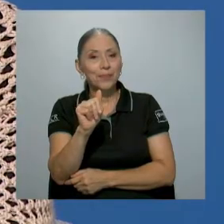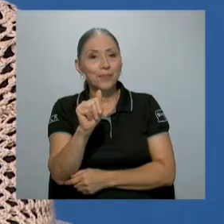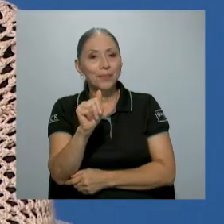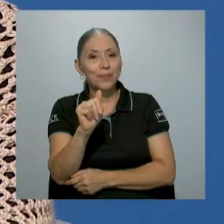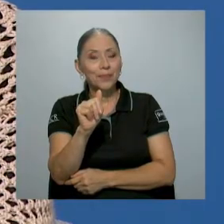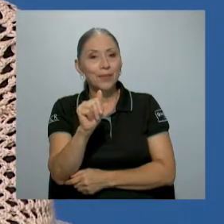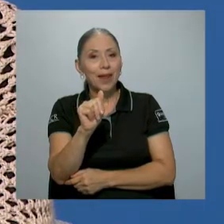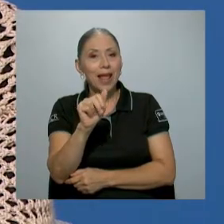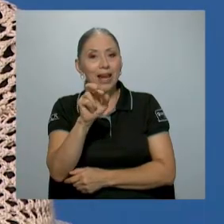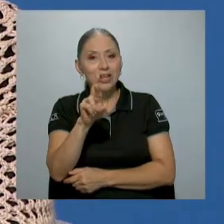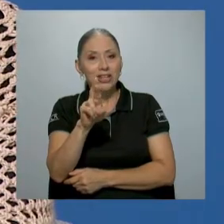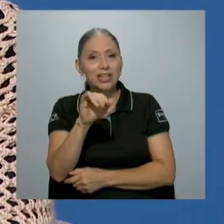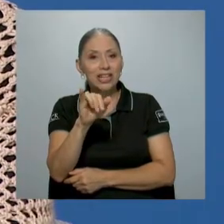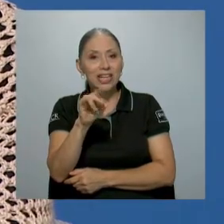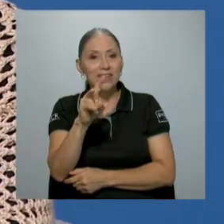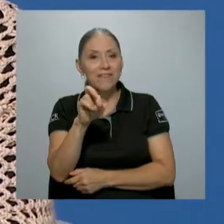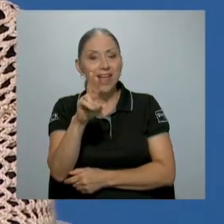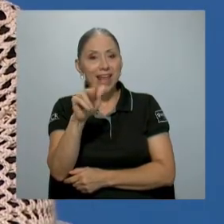Rivera